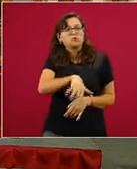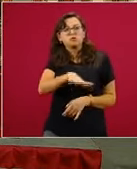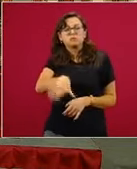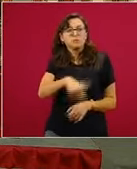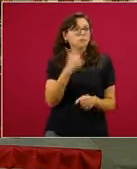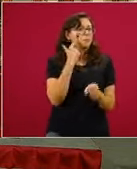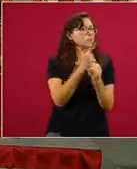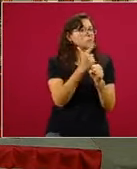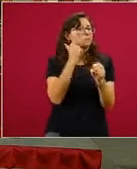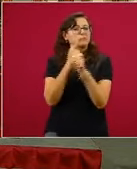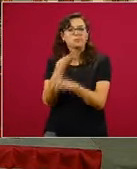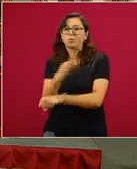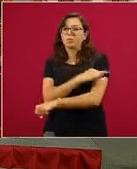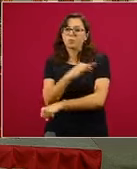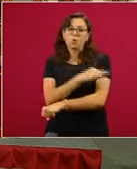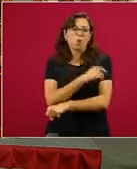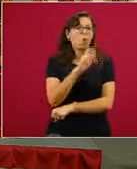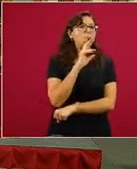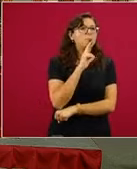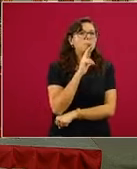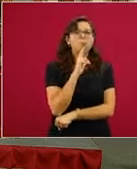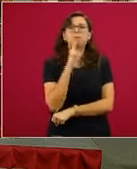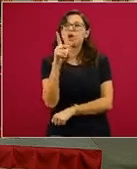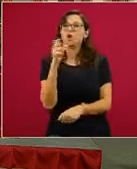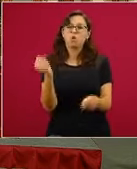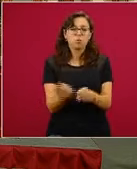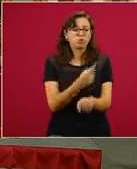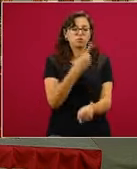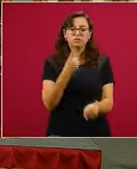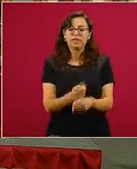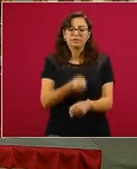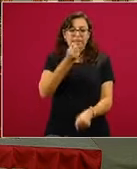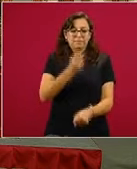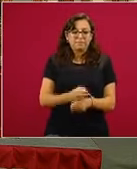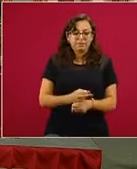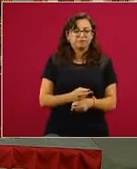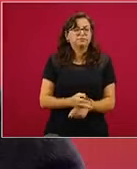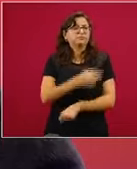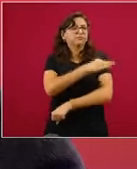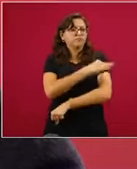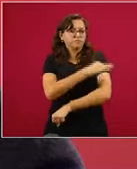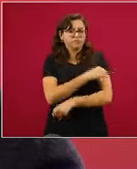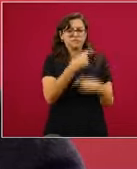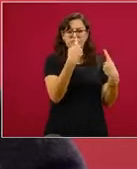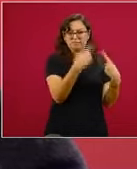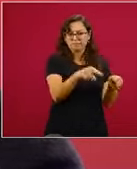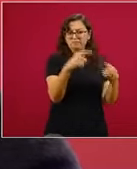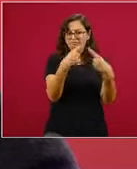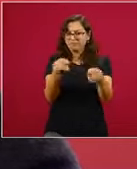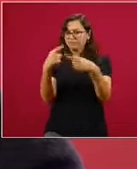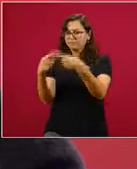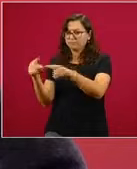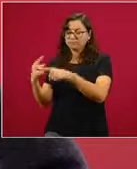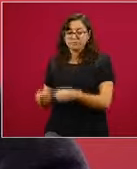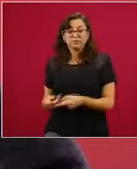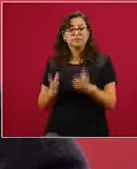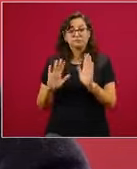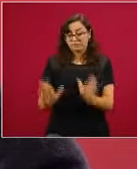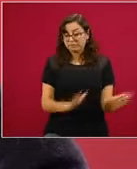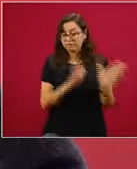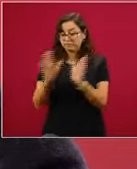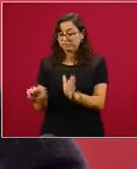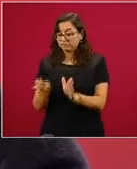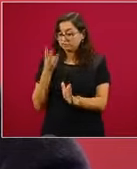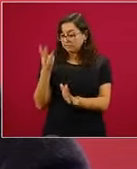oportunidades para tener la vacuna COVID lo más pronto posible. Son múltiples vacunas que hemos comentado repetidamente, ninguna de ellas ha